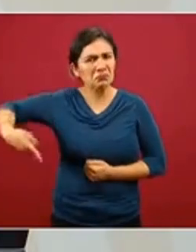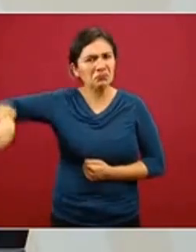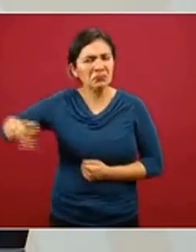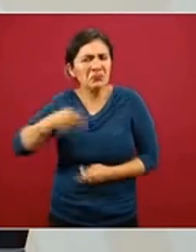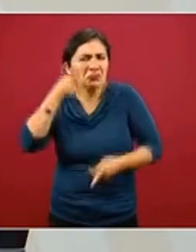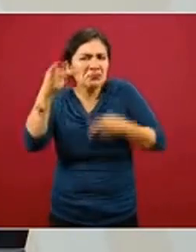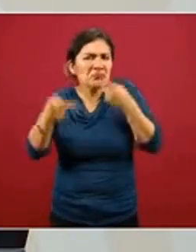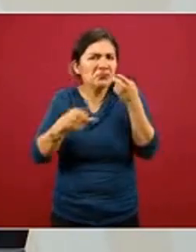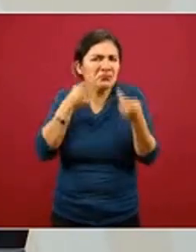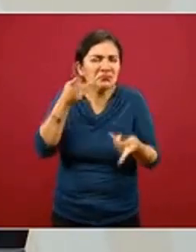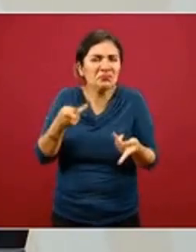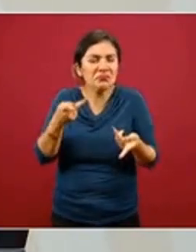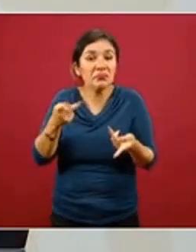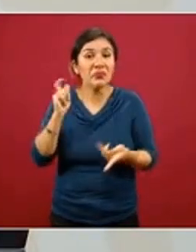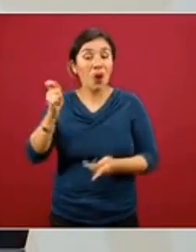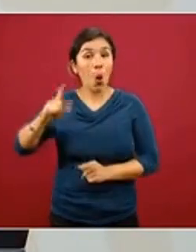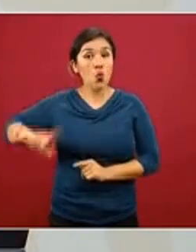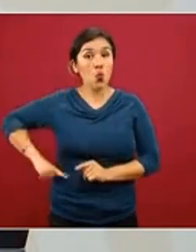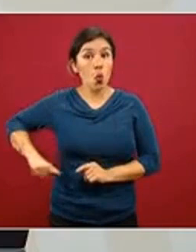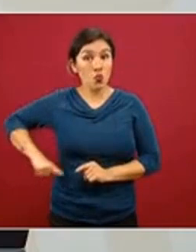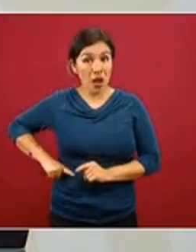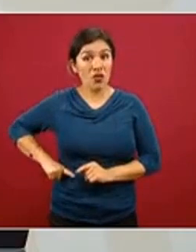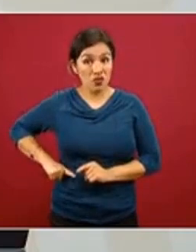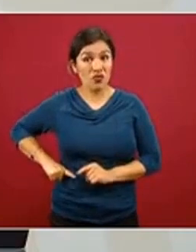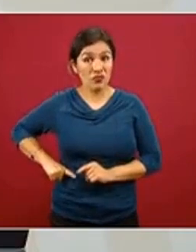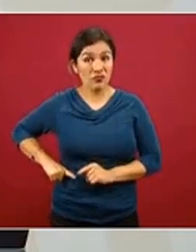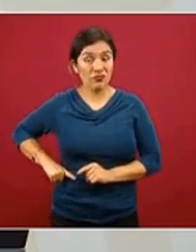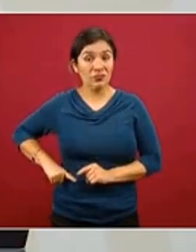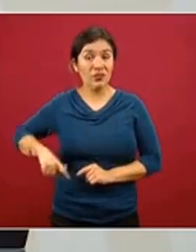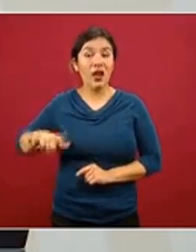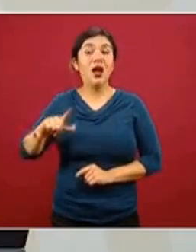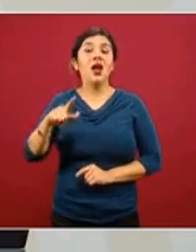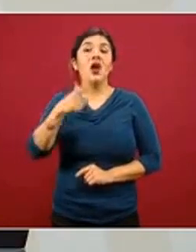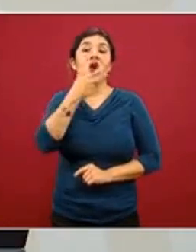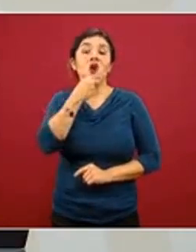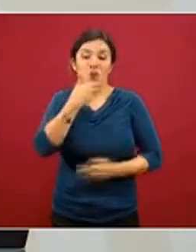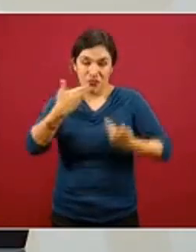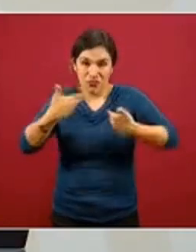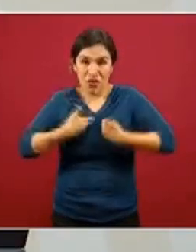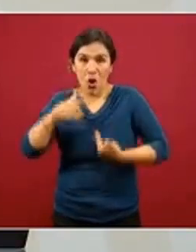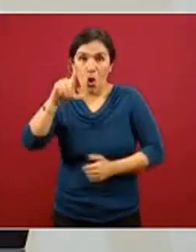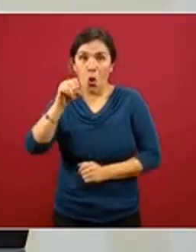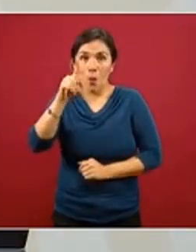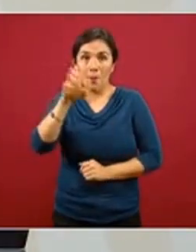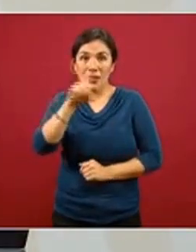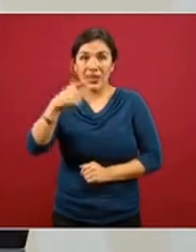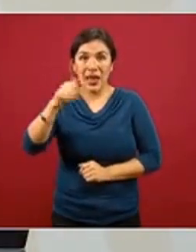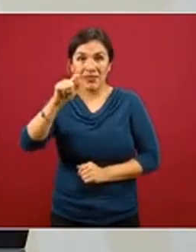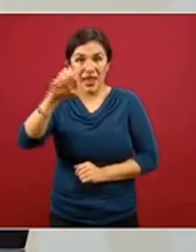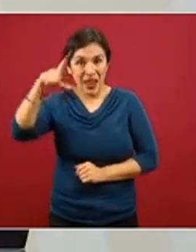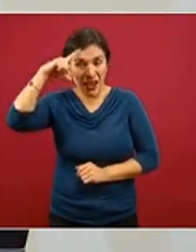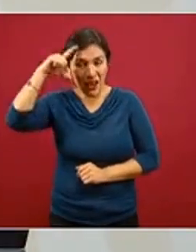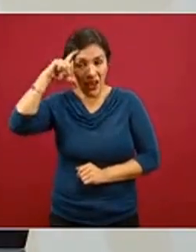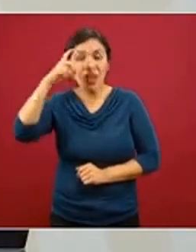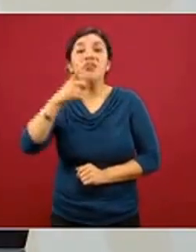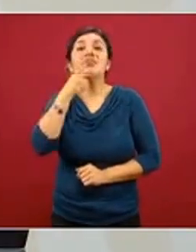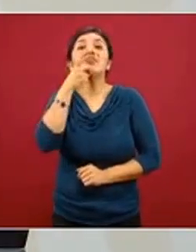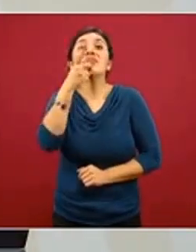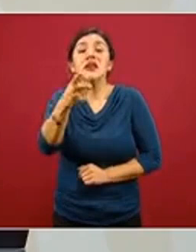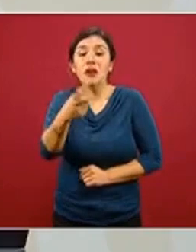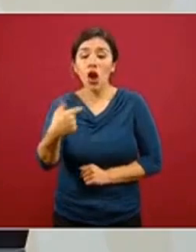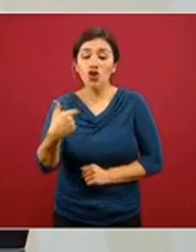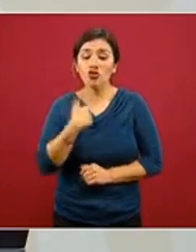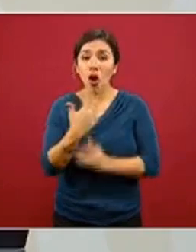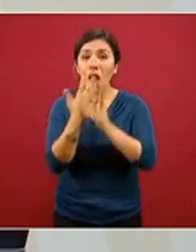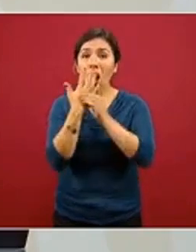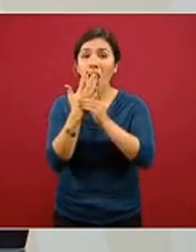comentando que el Gobierno de México, o más concretamente López-Gatell, dijo que la epidemia se terminaría el 25 de